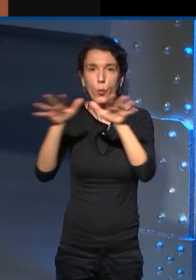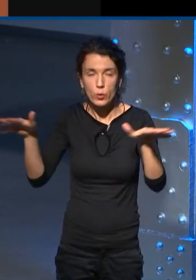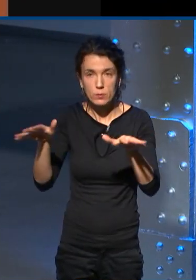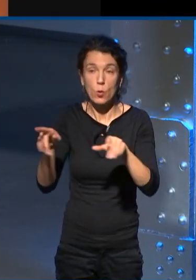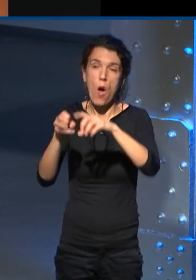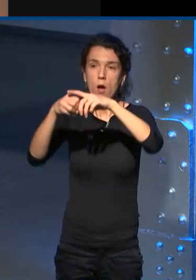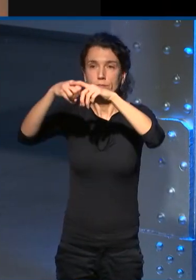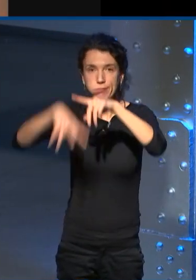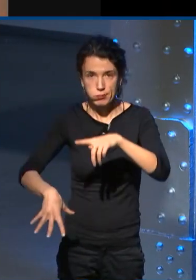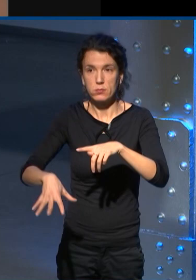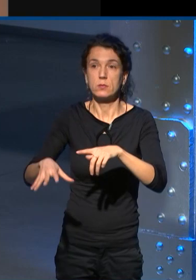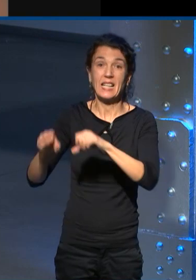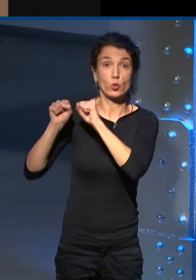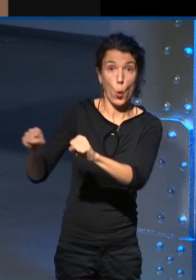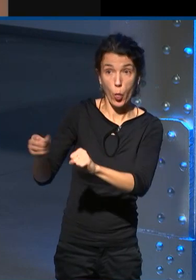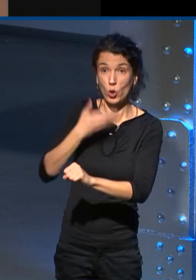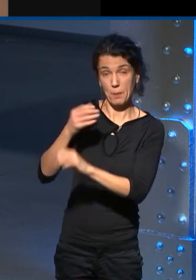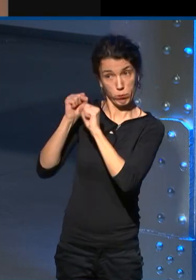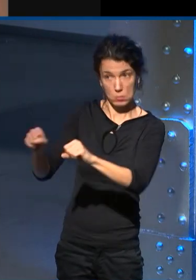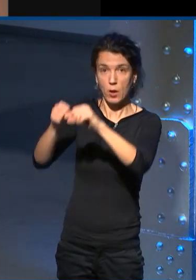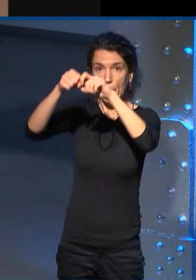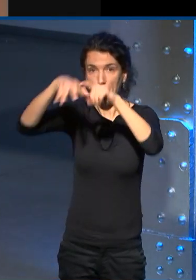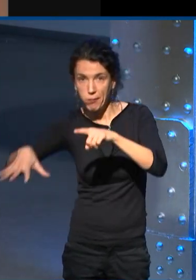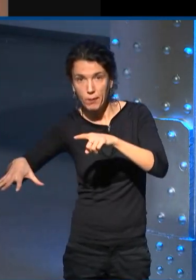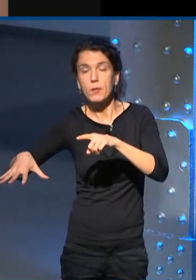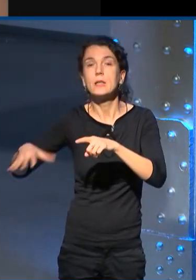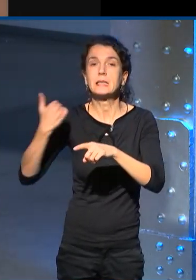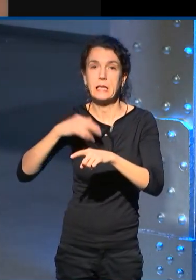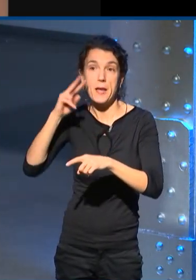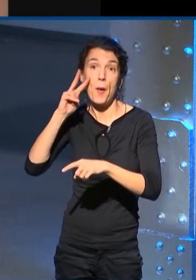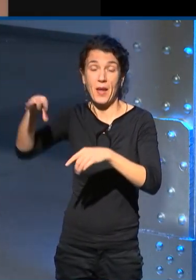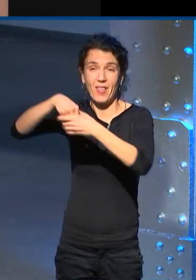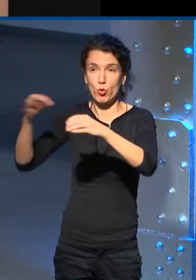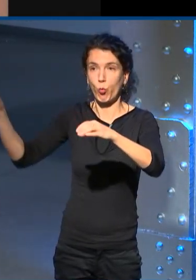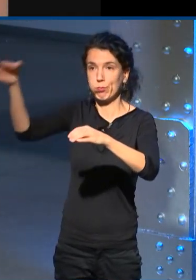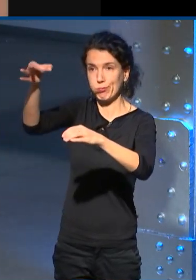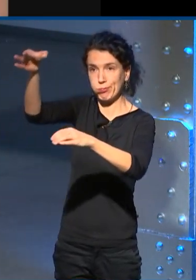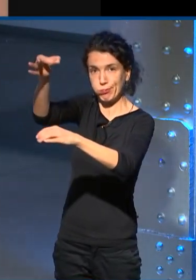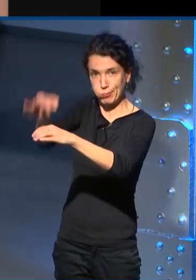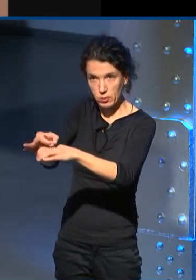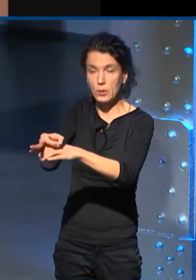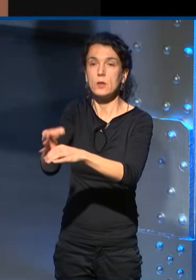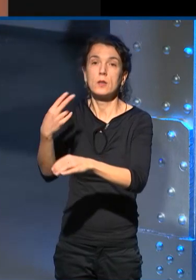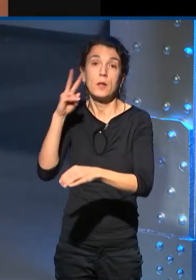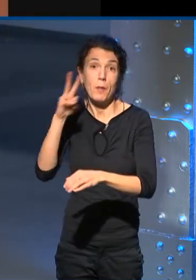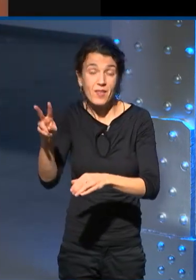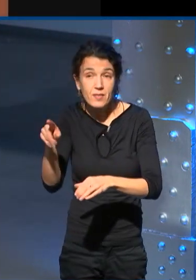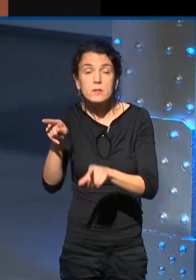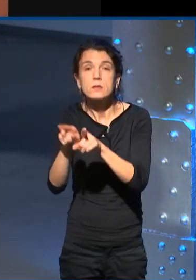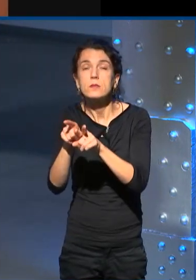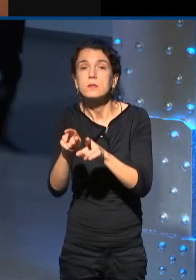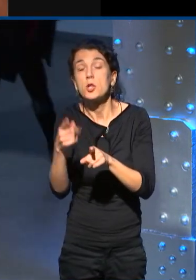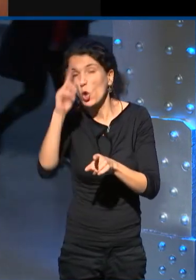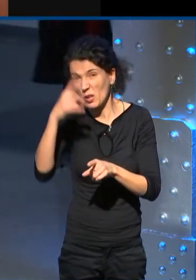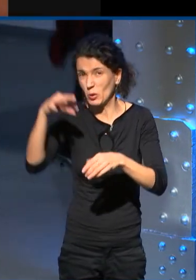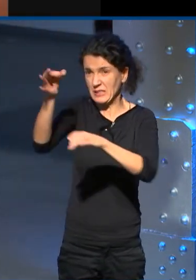suelta ese escudo térmico que nos ha estado protegiendo y queda ya a la vista la nave que va dentro. Y aquí dirán, hombre, aquí no está a la vista precisamente, está envuelta en algo, no se sabe